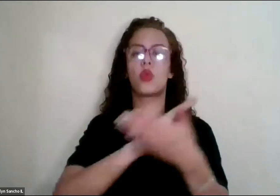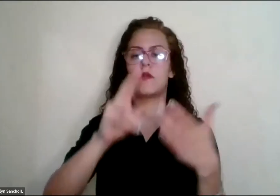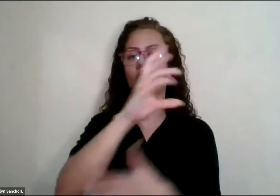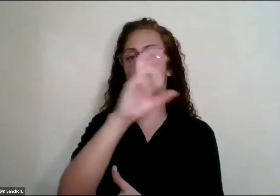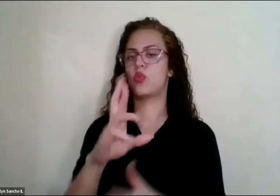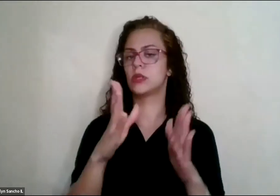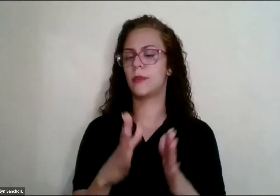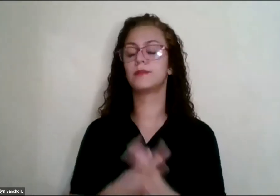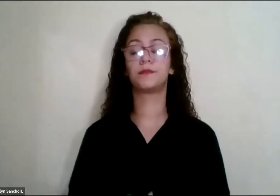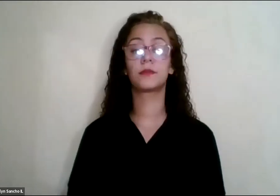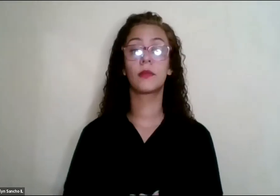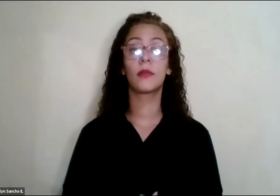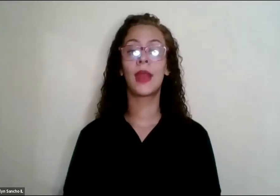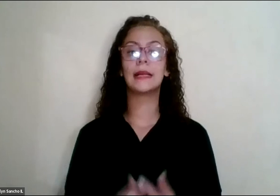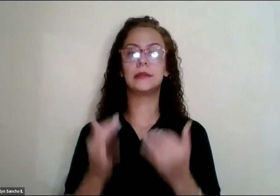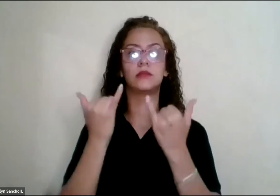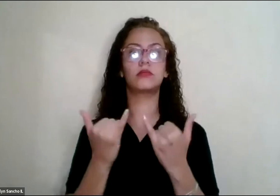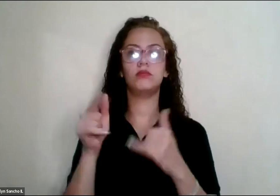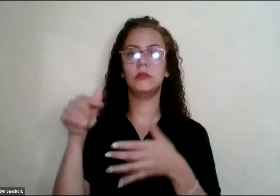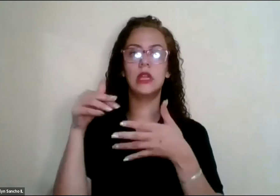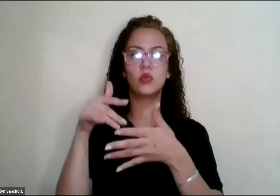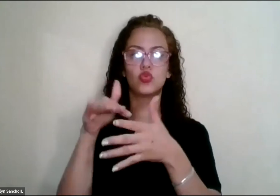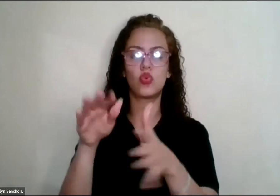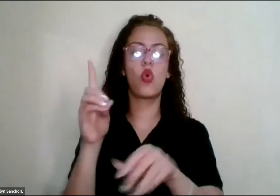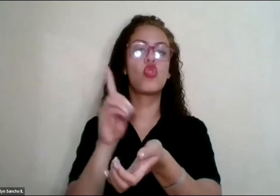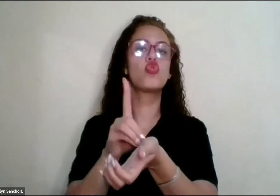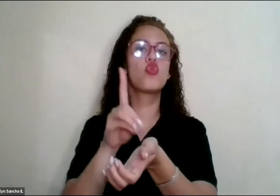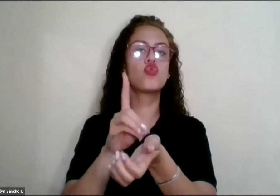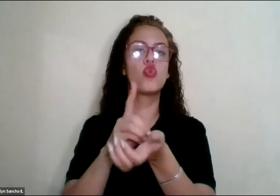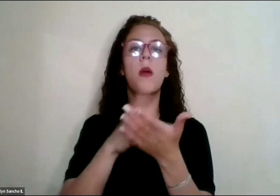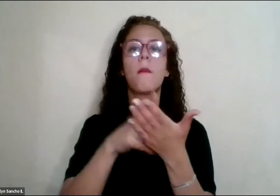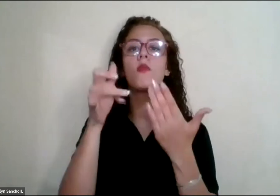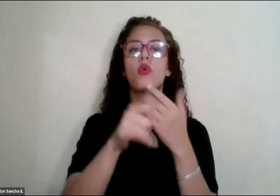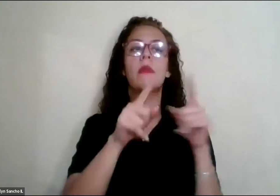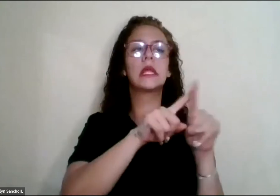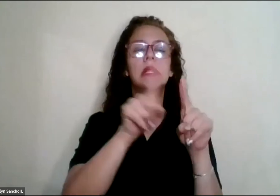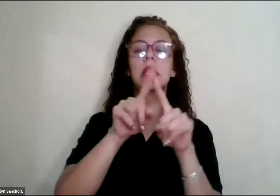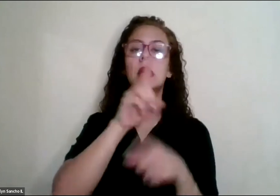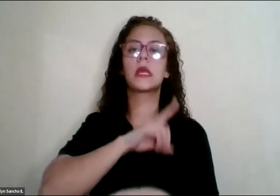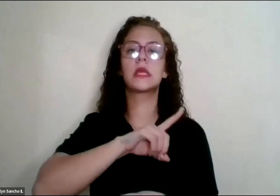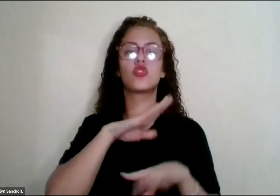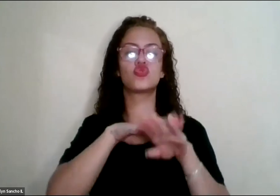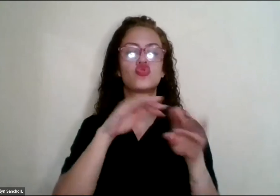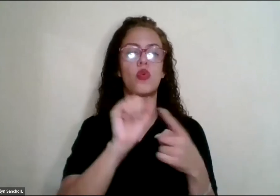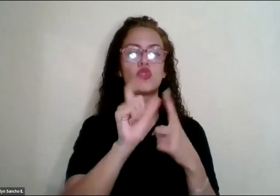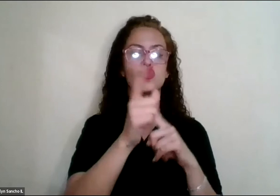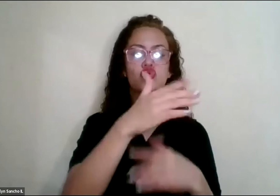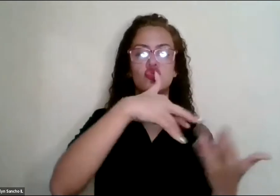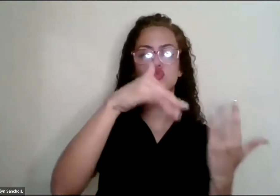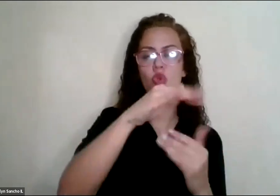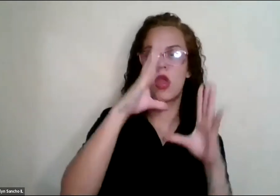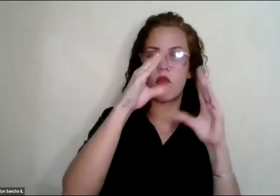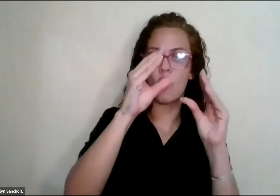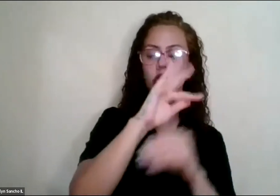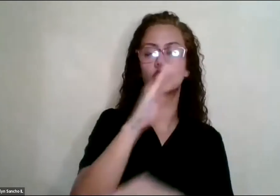Rica. Actualmente se encuentra estudiando el doctorado en el programa interdisciplinario sobre la sociedad de la información y el